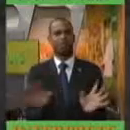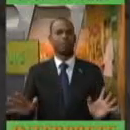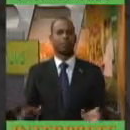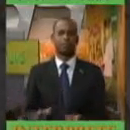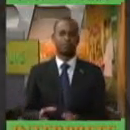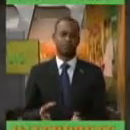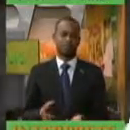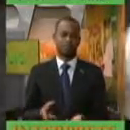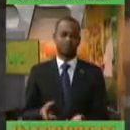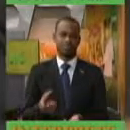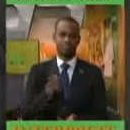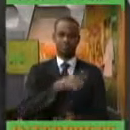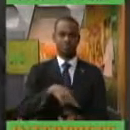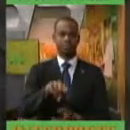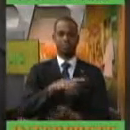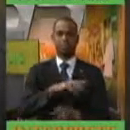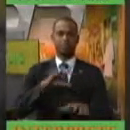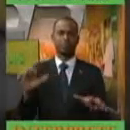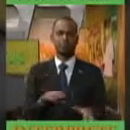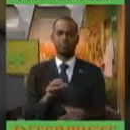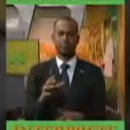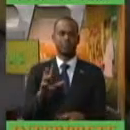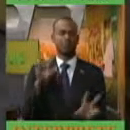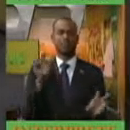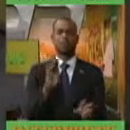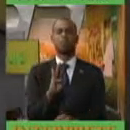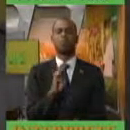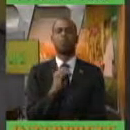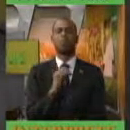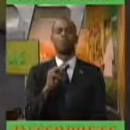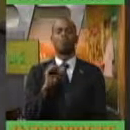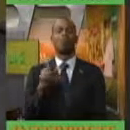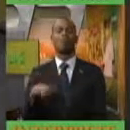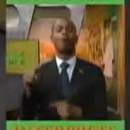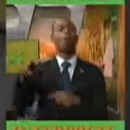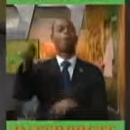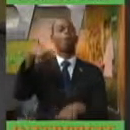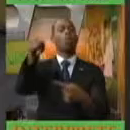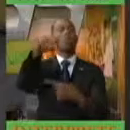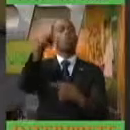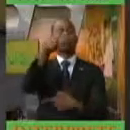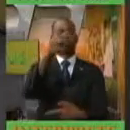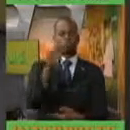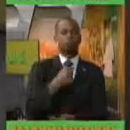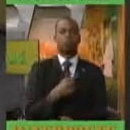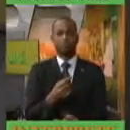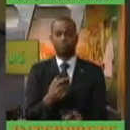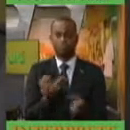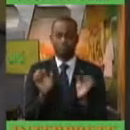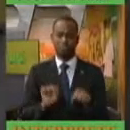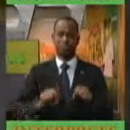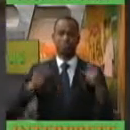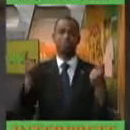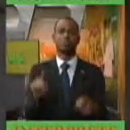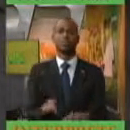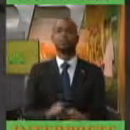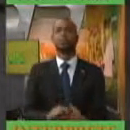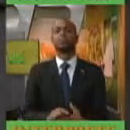vuelve crisis, y lo demás es boomerang, sobre todo nosotros, sobre los colectivos.